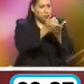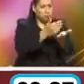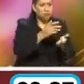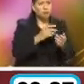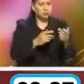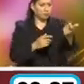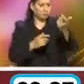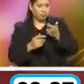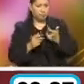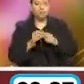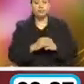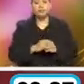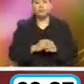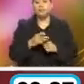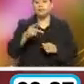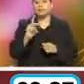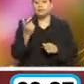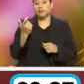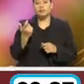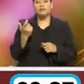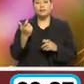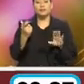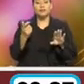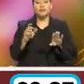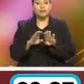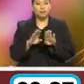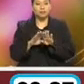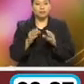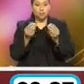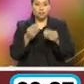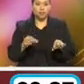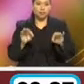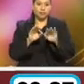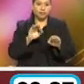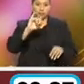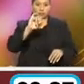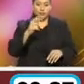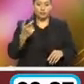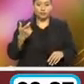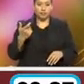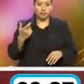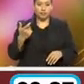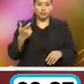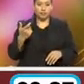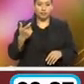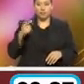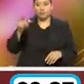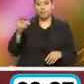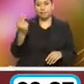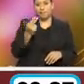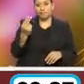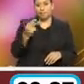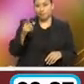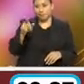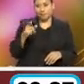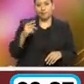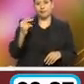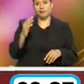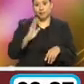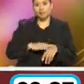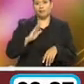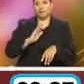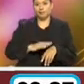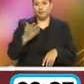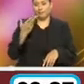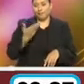reciben una paga, pero el dinero empieza a ser una parte muy importante perdón, dentro de